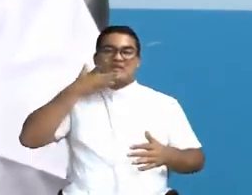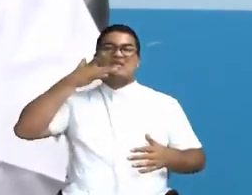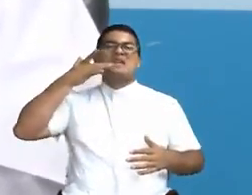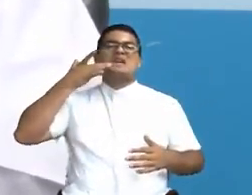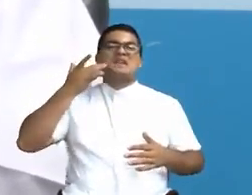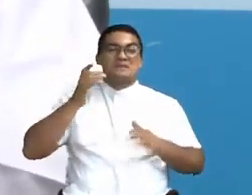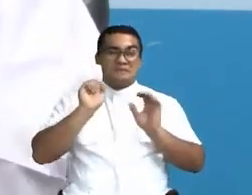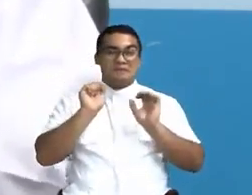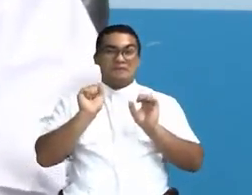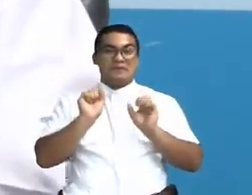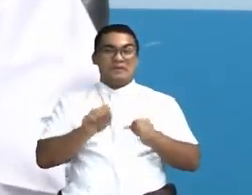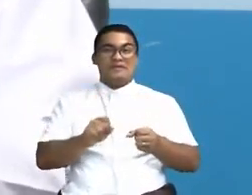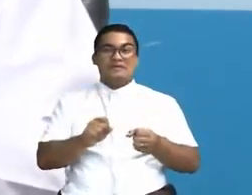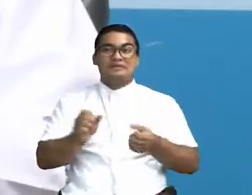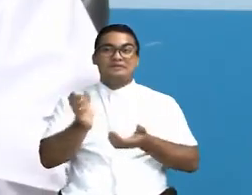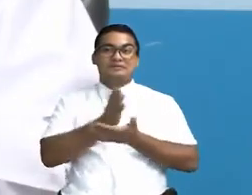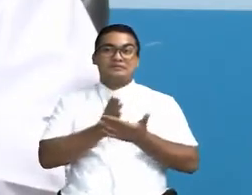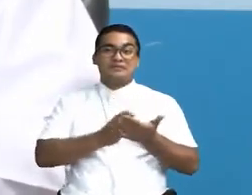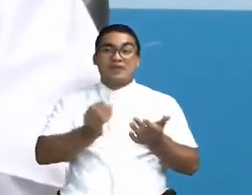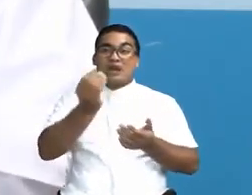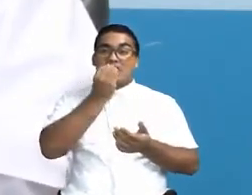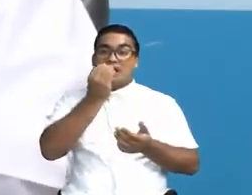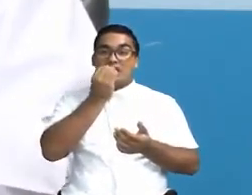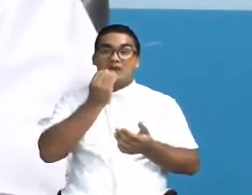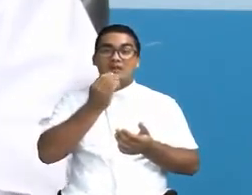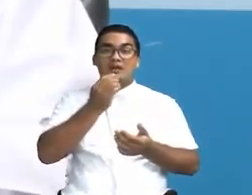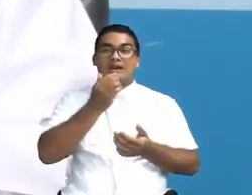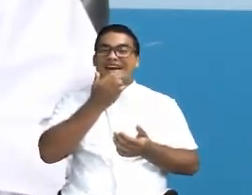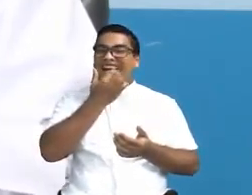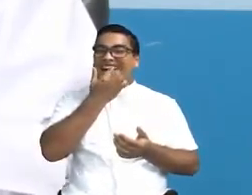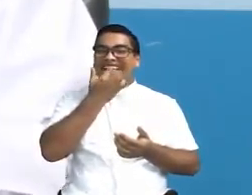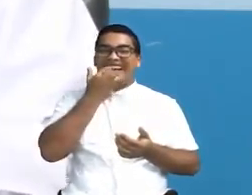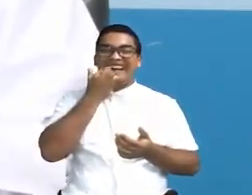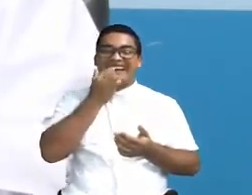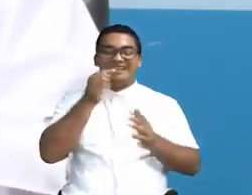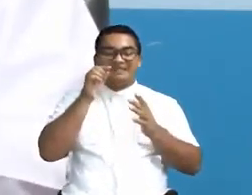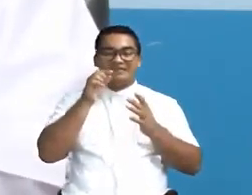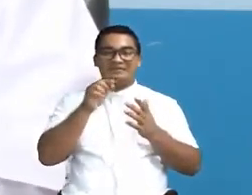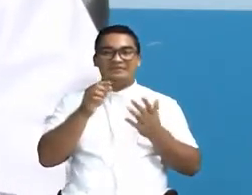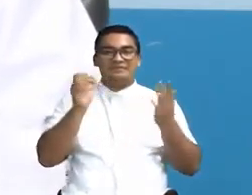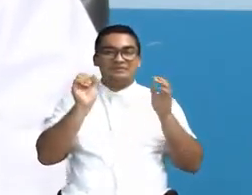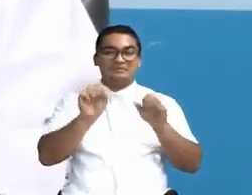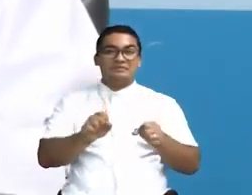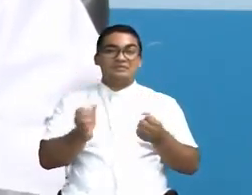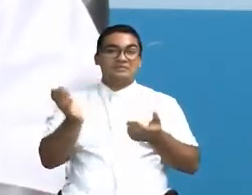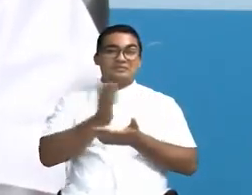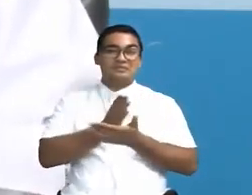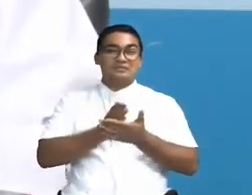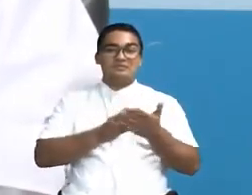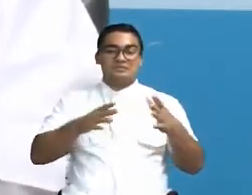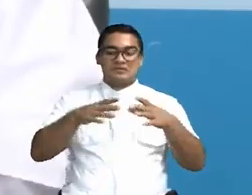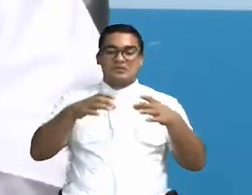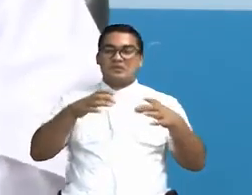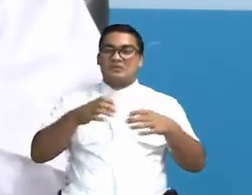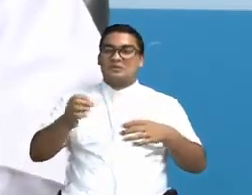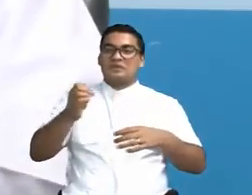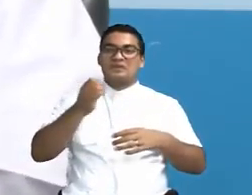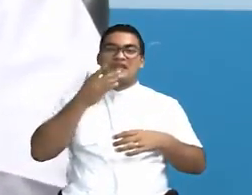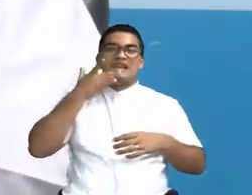de alimentos que se quedan en los espacios dentales, ¿verdad? Pueden ser bacterianas, que ya son procesos